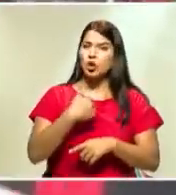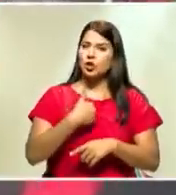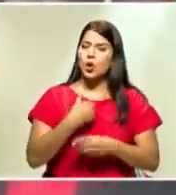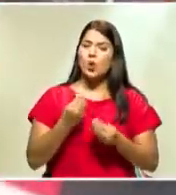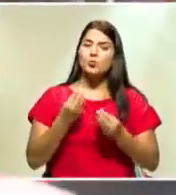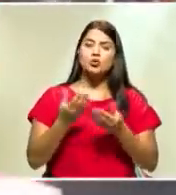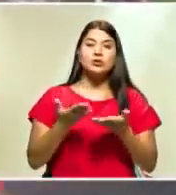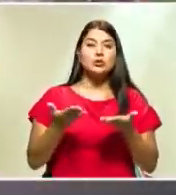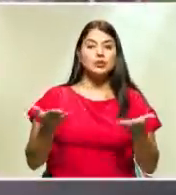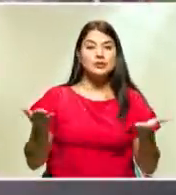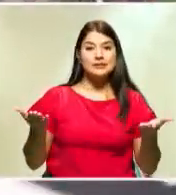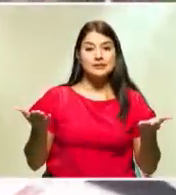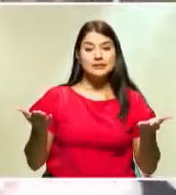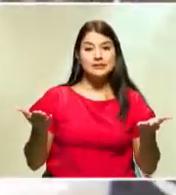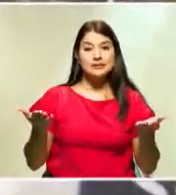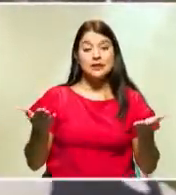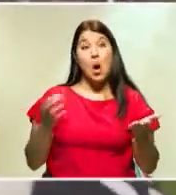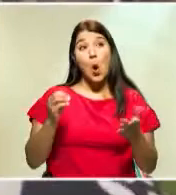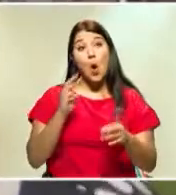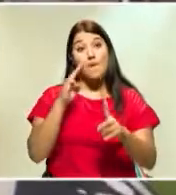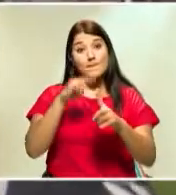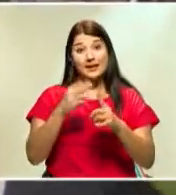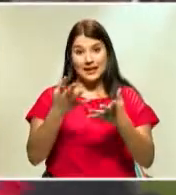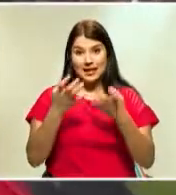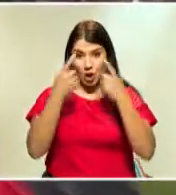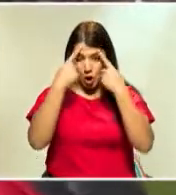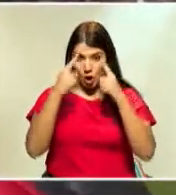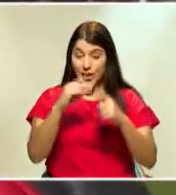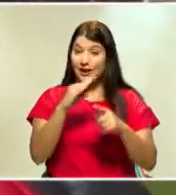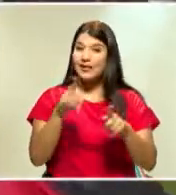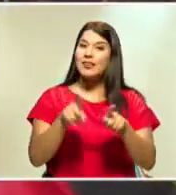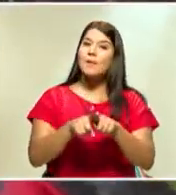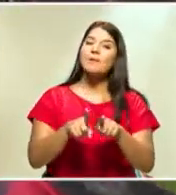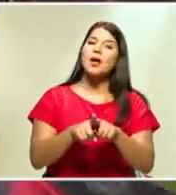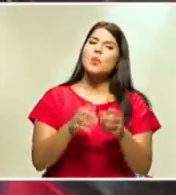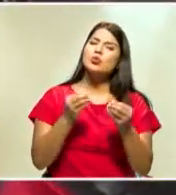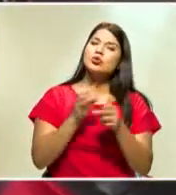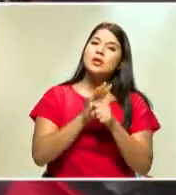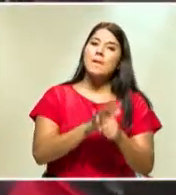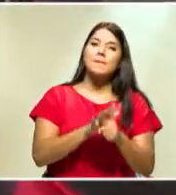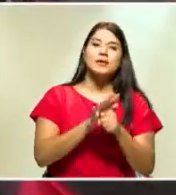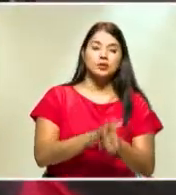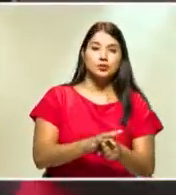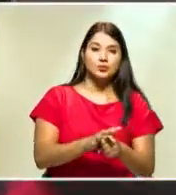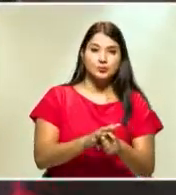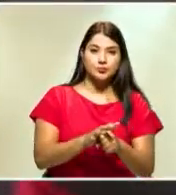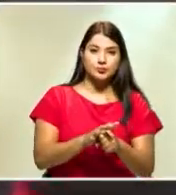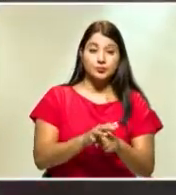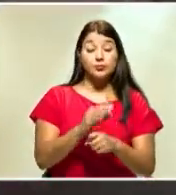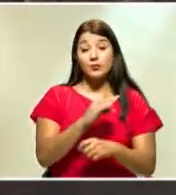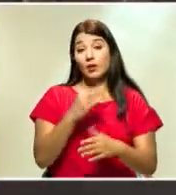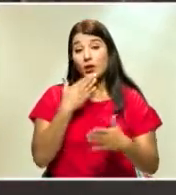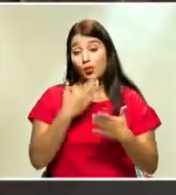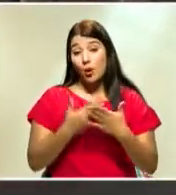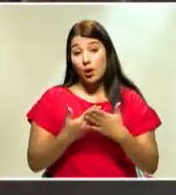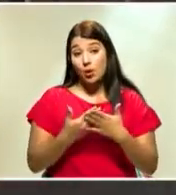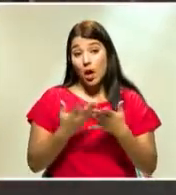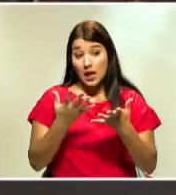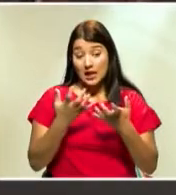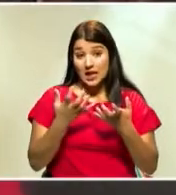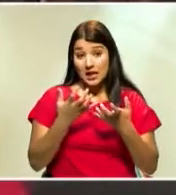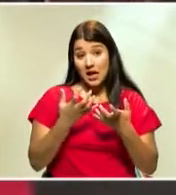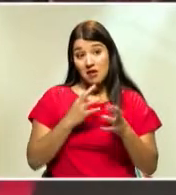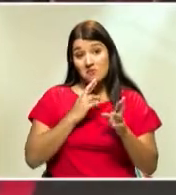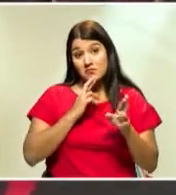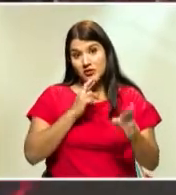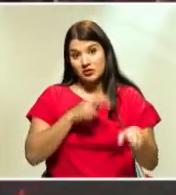que, bueno, metas que quiero llegar y también mucha presión de la afición y bueno, les quería dar esa